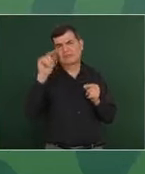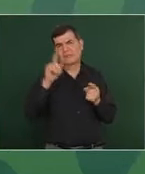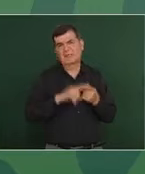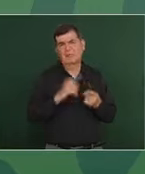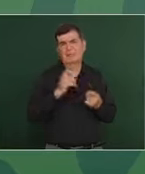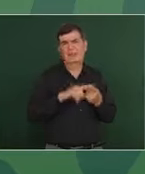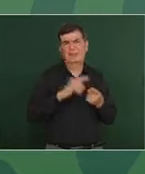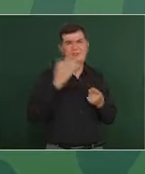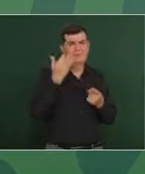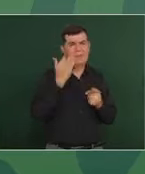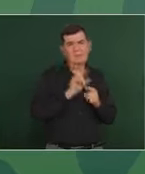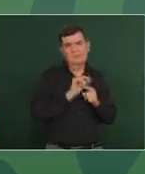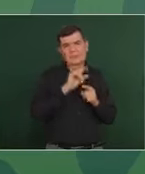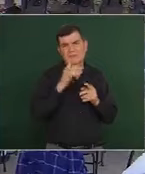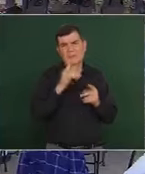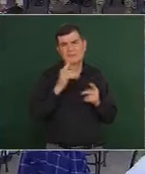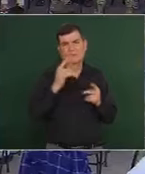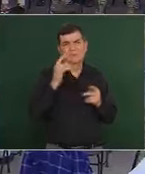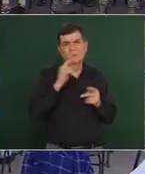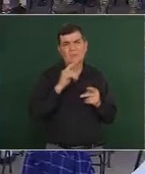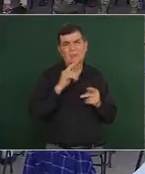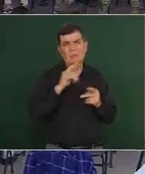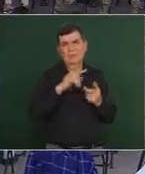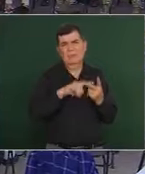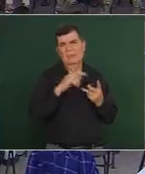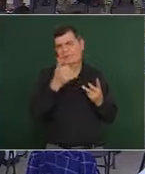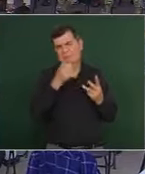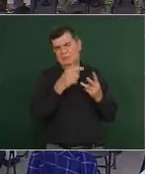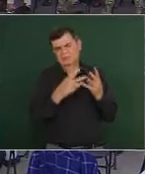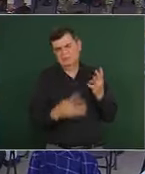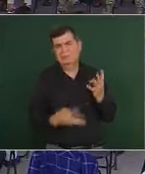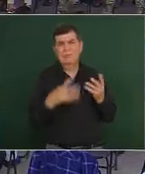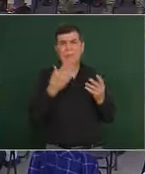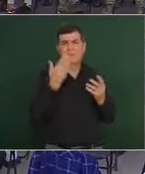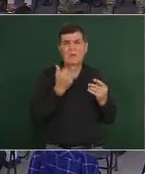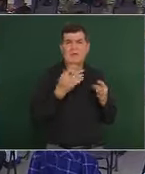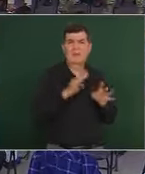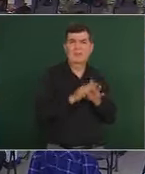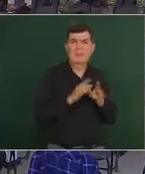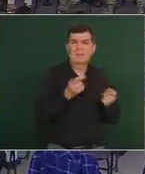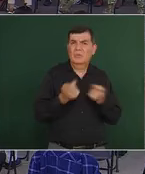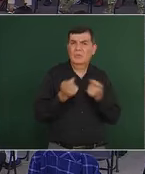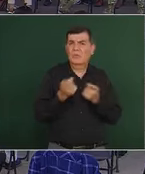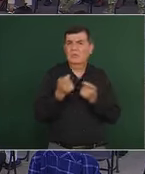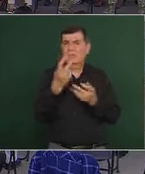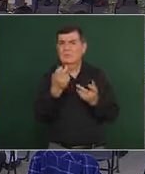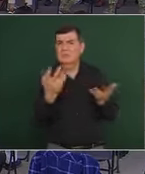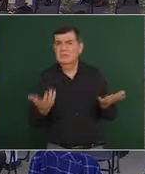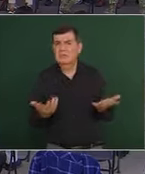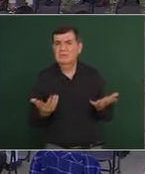como Facebook y otras no tengan control de esto,